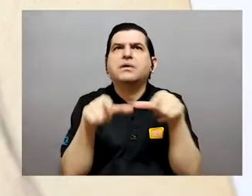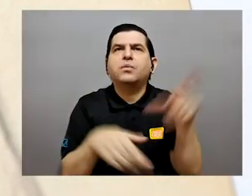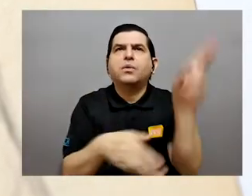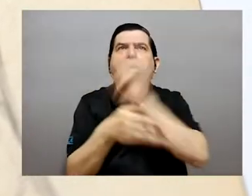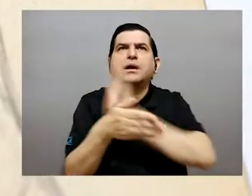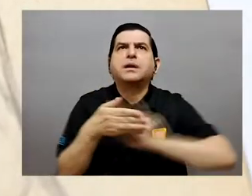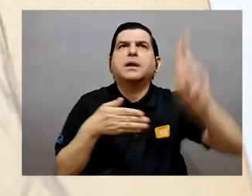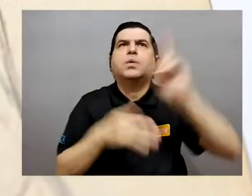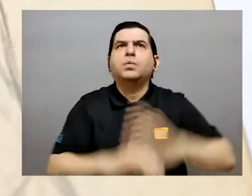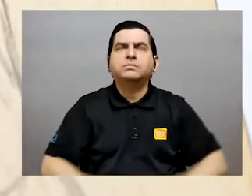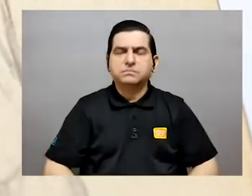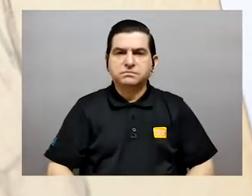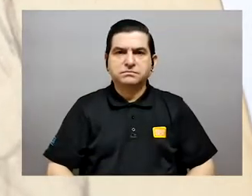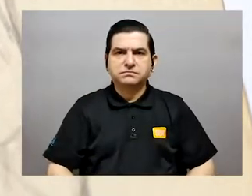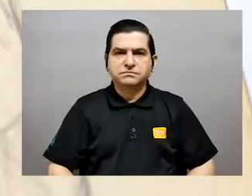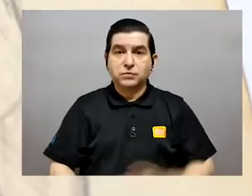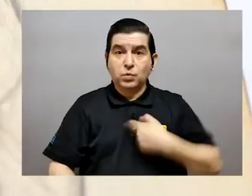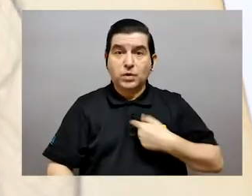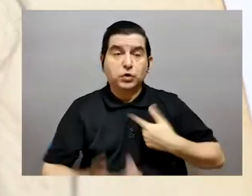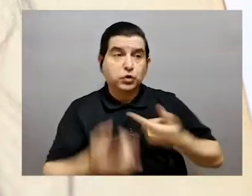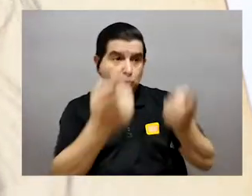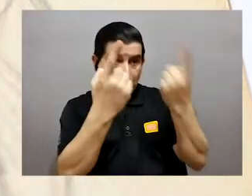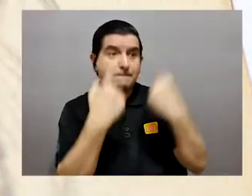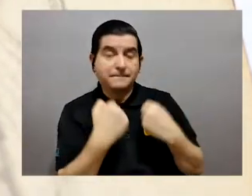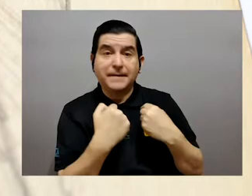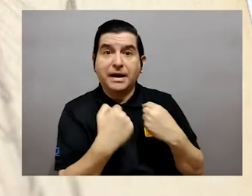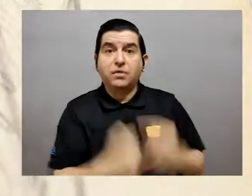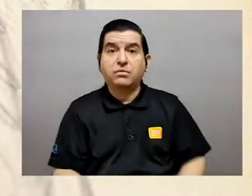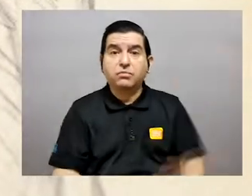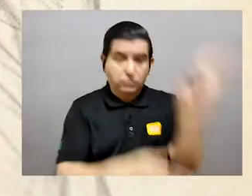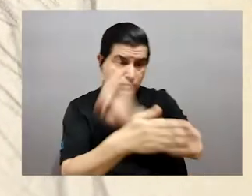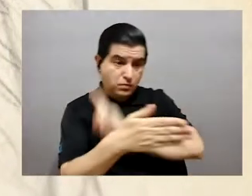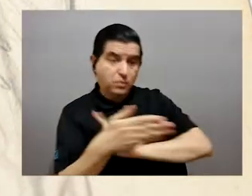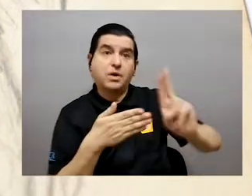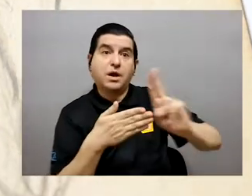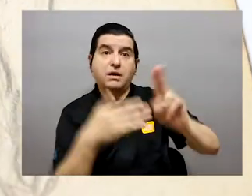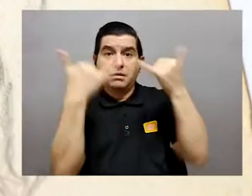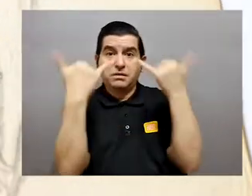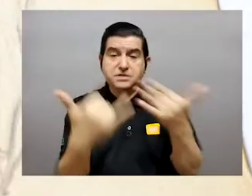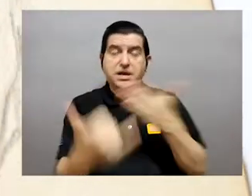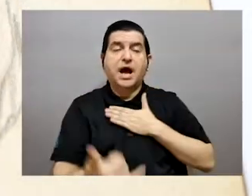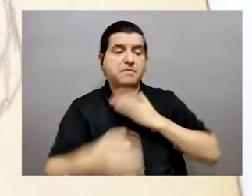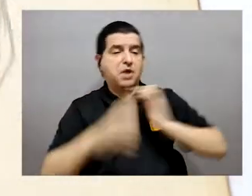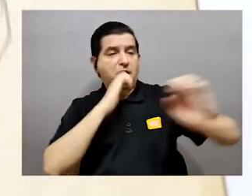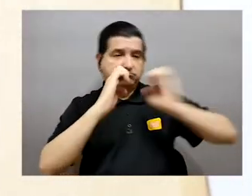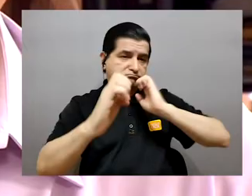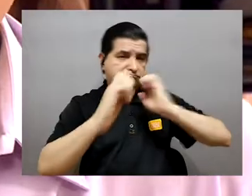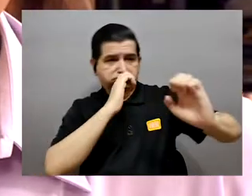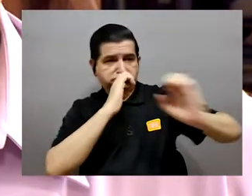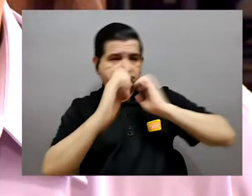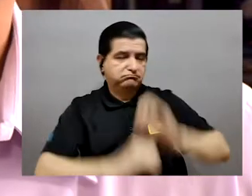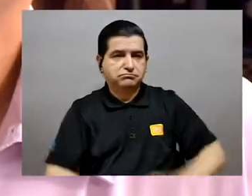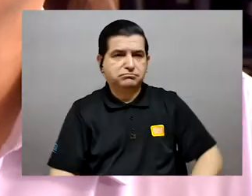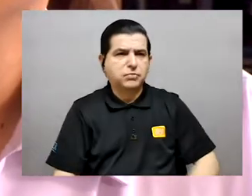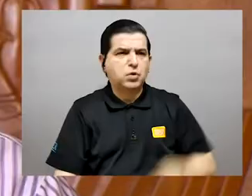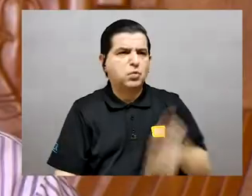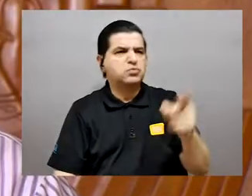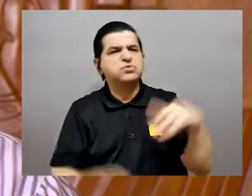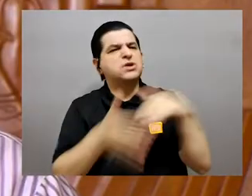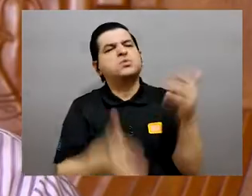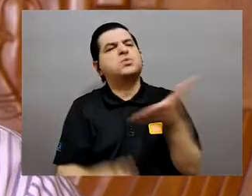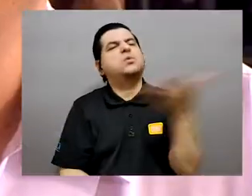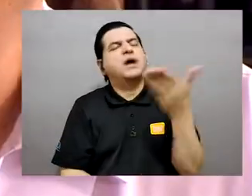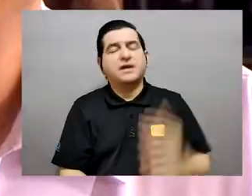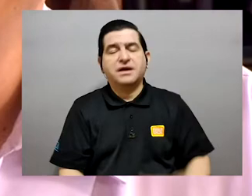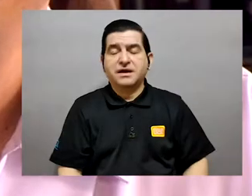una disyuntiva entre la arquitectura y la escultura. Y además es bueno haciendo café usted. Sí.